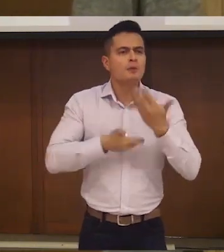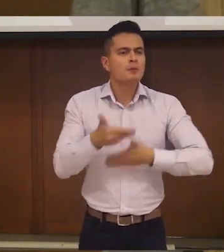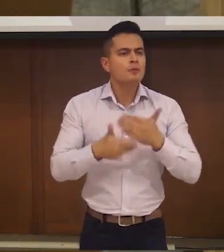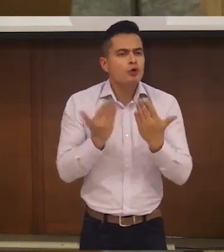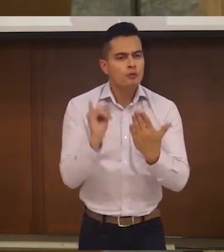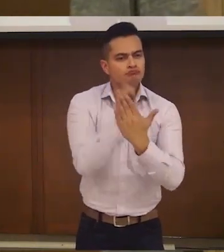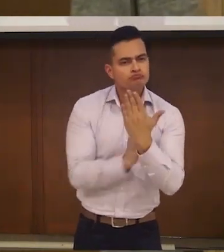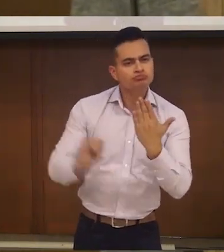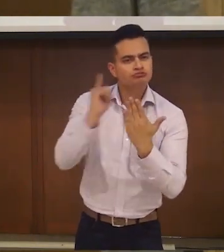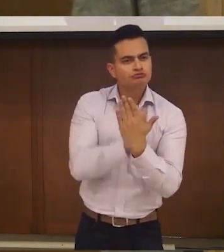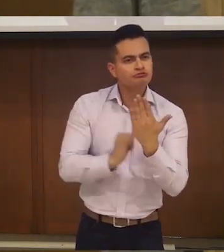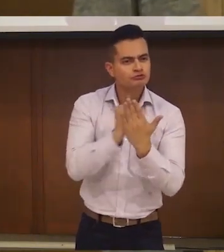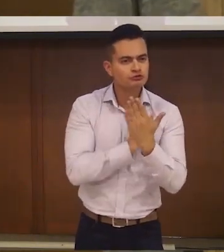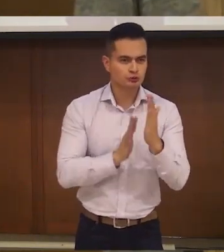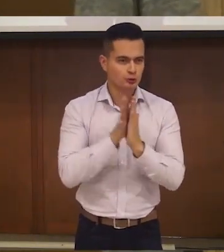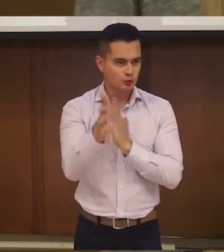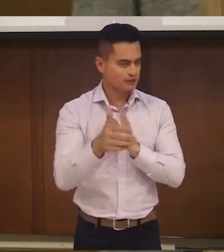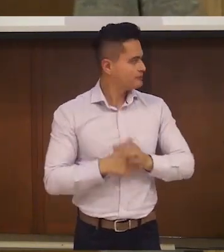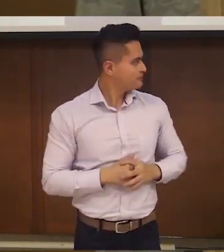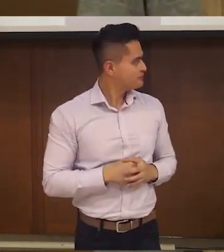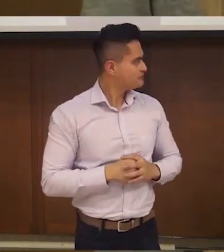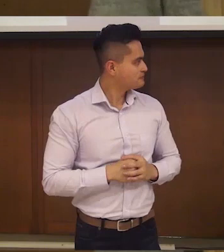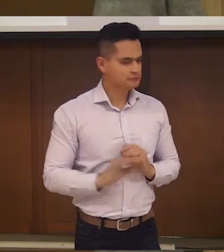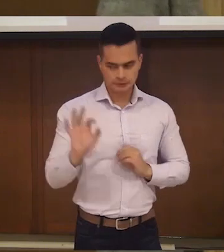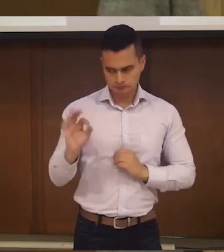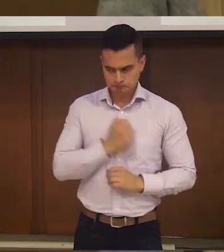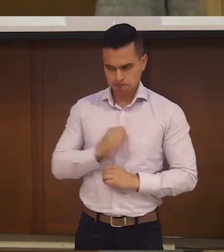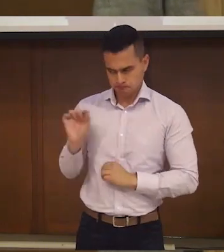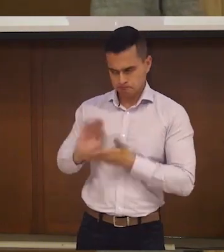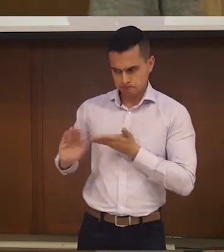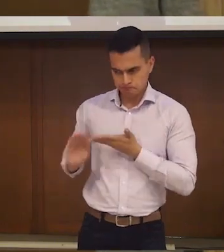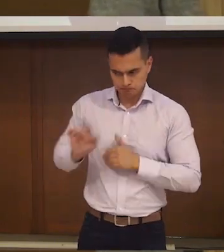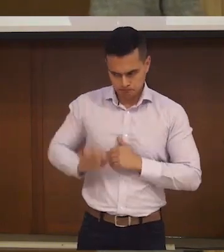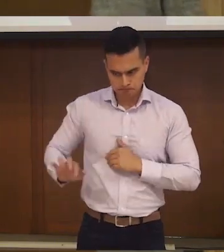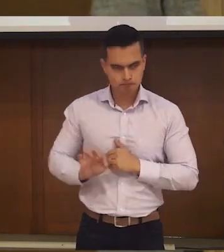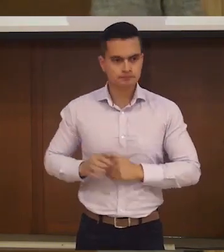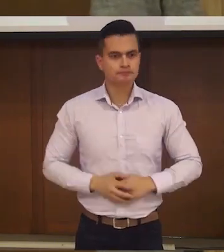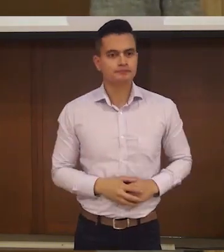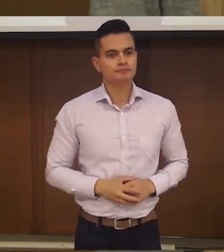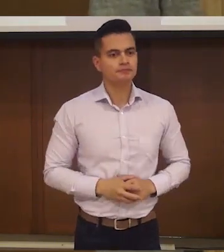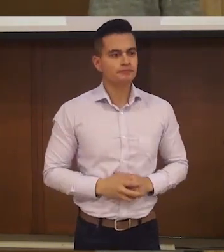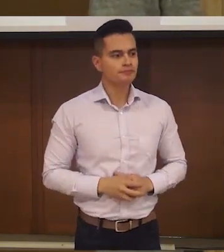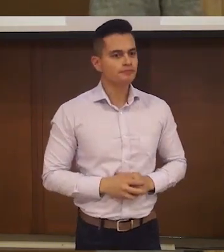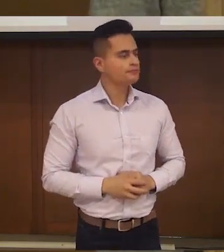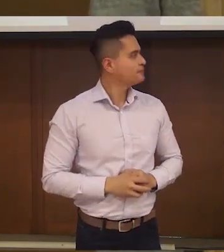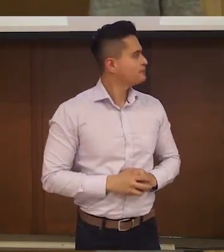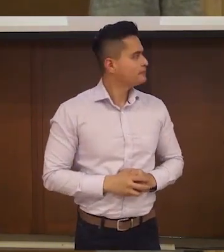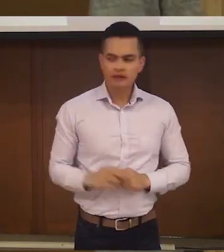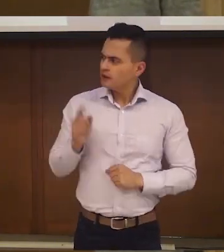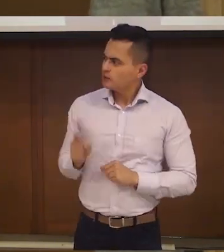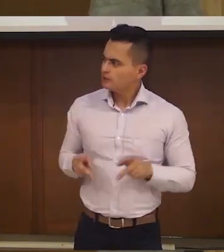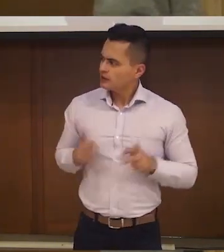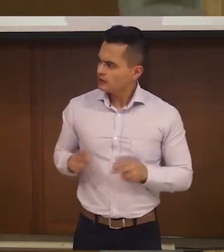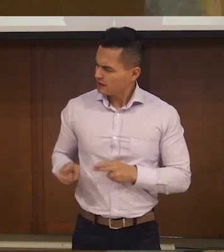el proceso para hacer estos dibujos. A ver, espérate, perdóname. Lo que pasa es